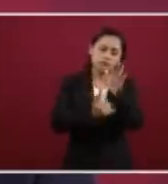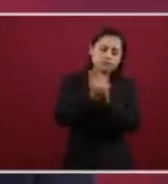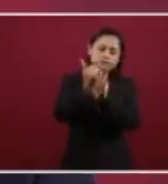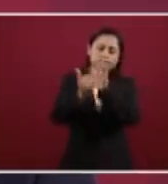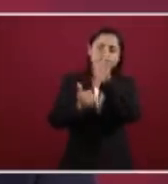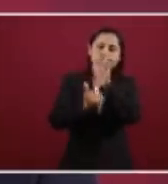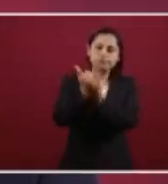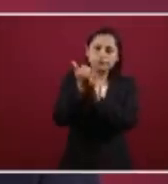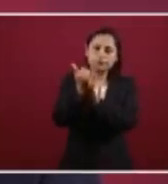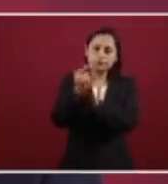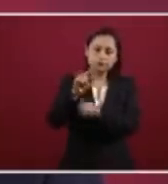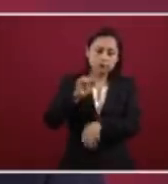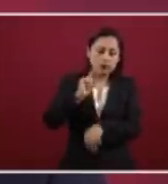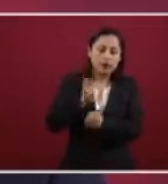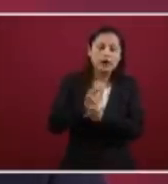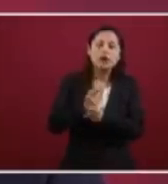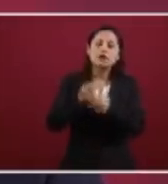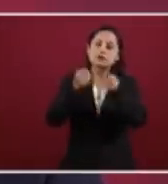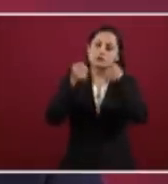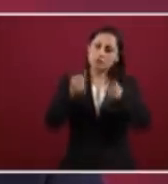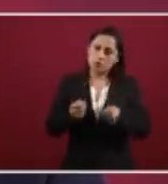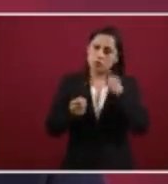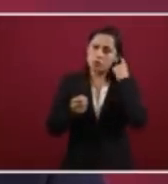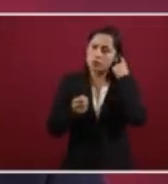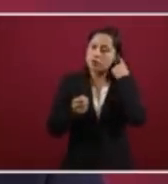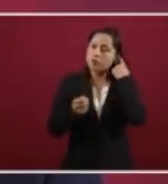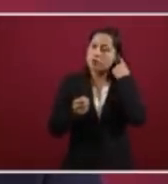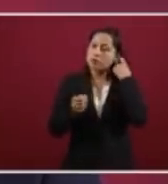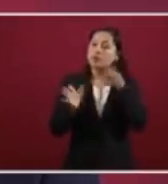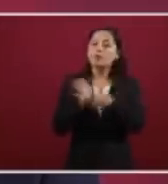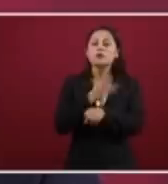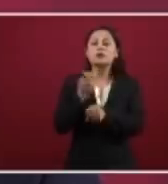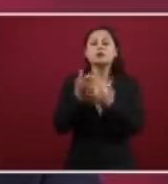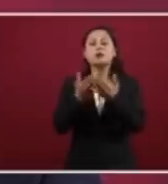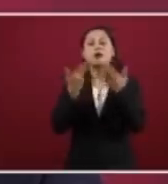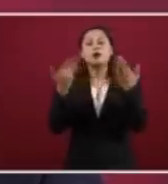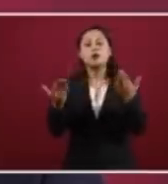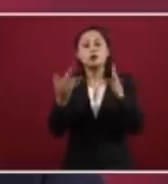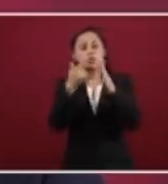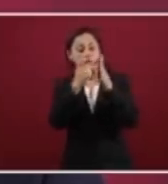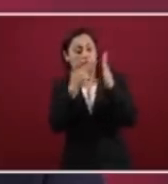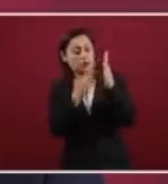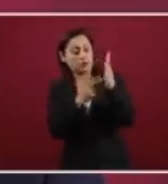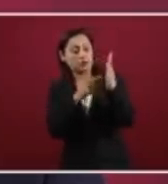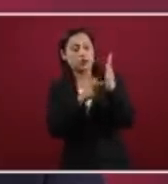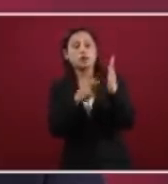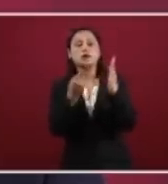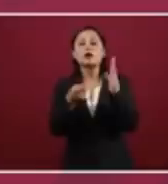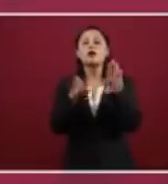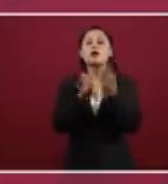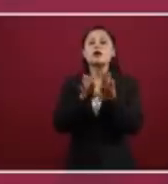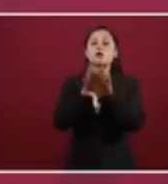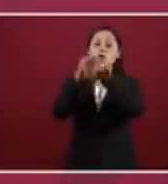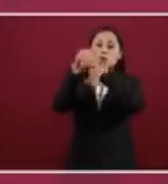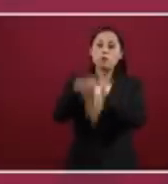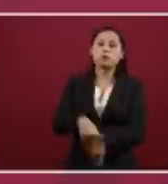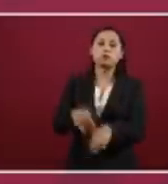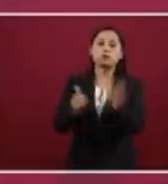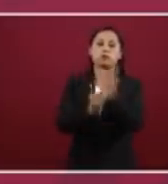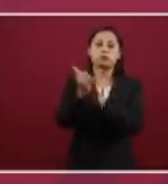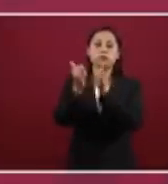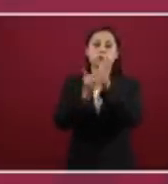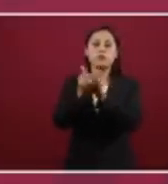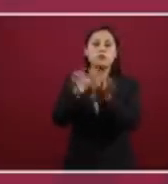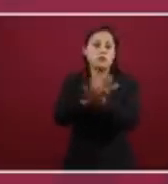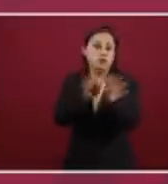están haciendo la revisión de las normas técnicas de construcción. En el caso de Oaxaca y en el caso